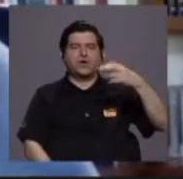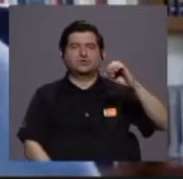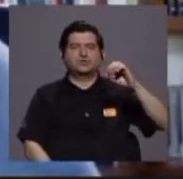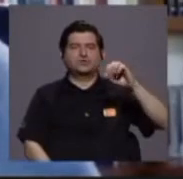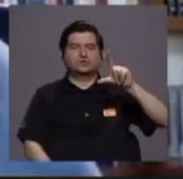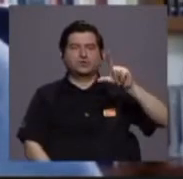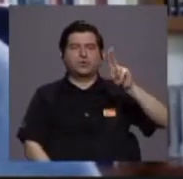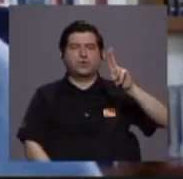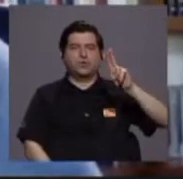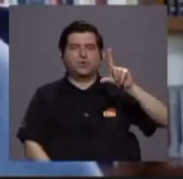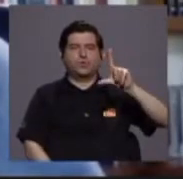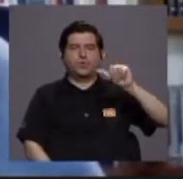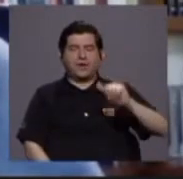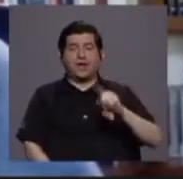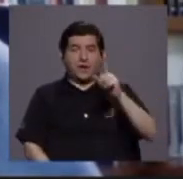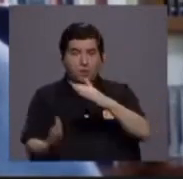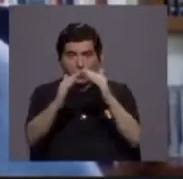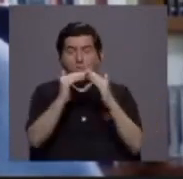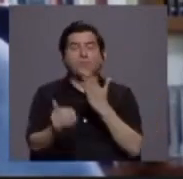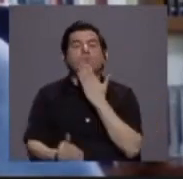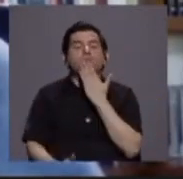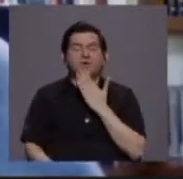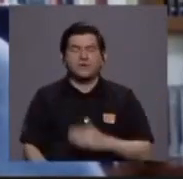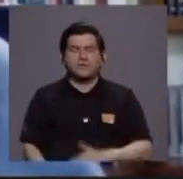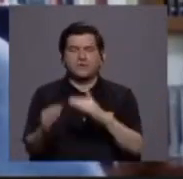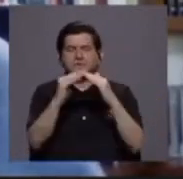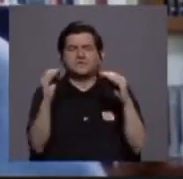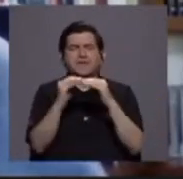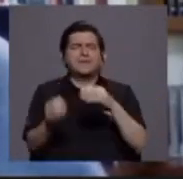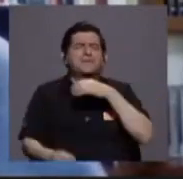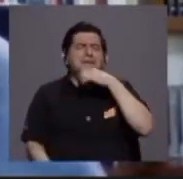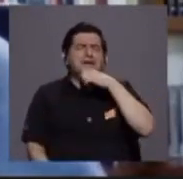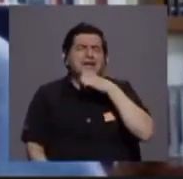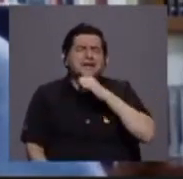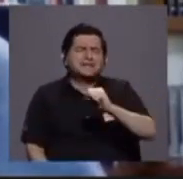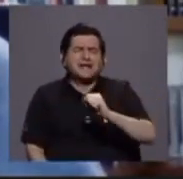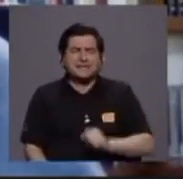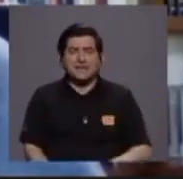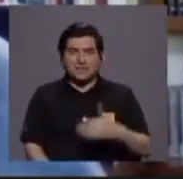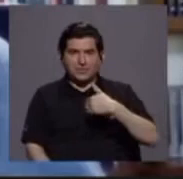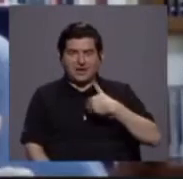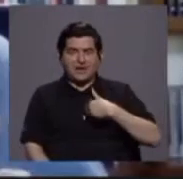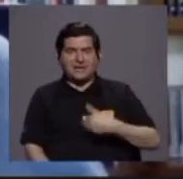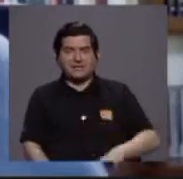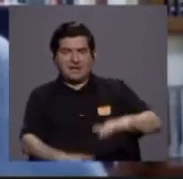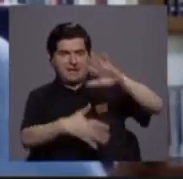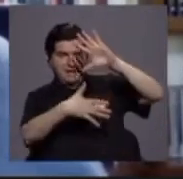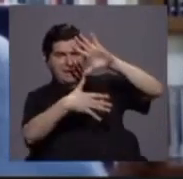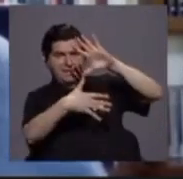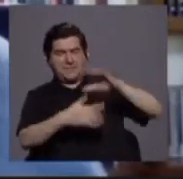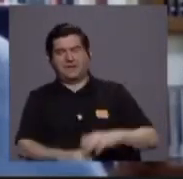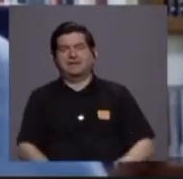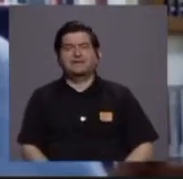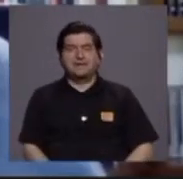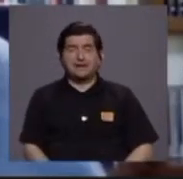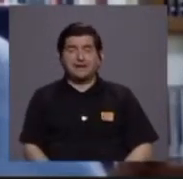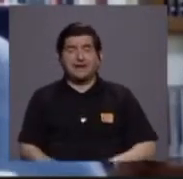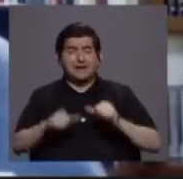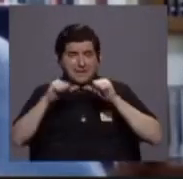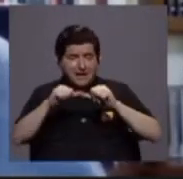Tonatzintla, que es un pueblo indígena. De hecho, es la ciudad más antigua del continente americano, que ha estado constantemente